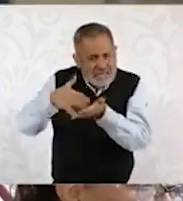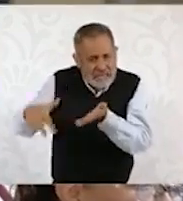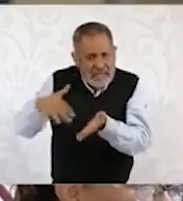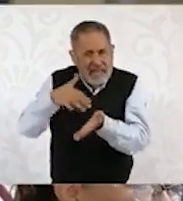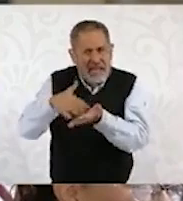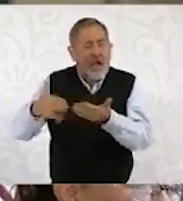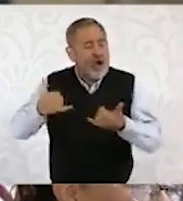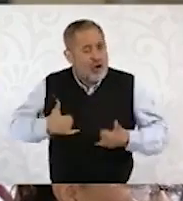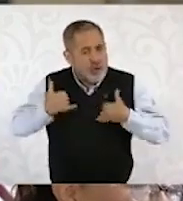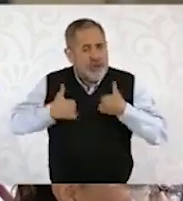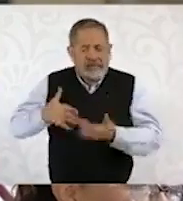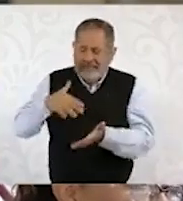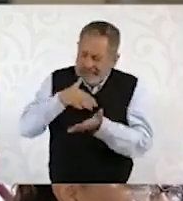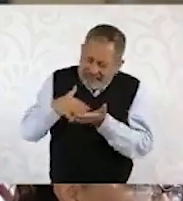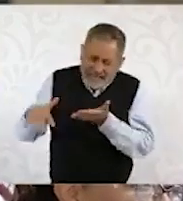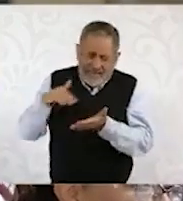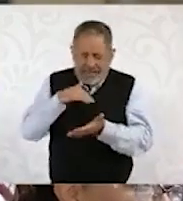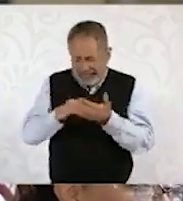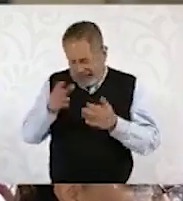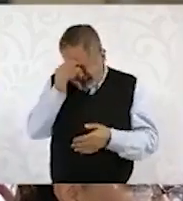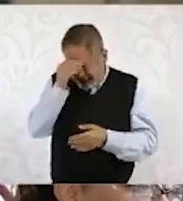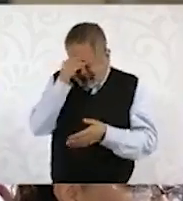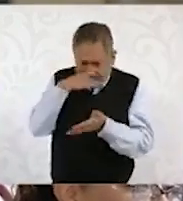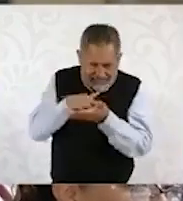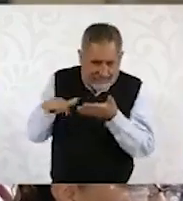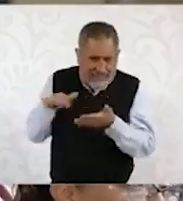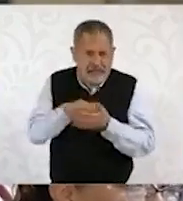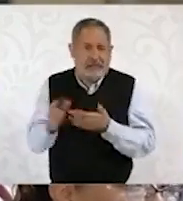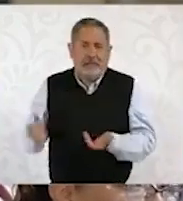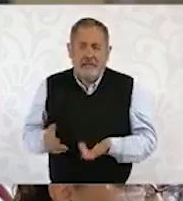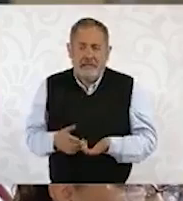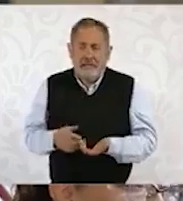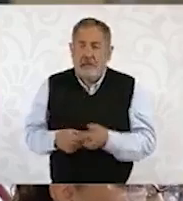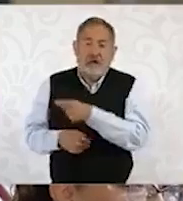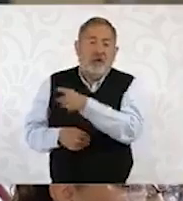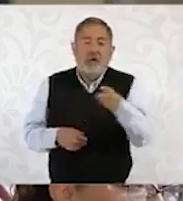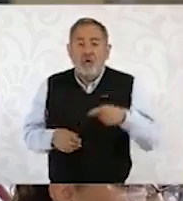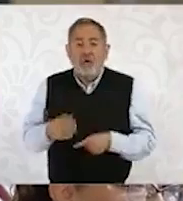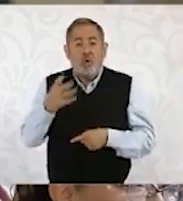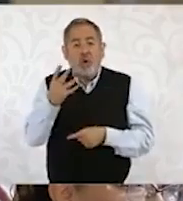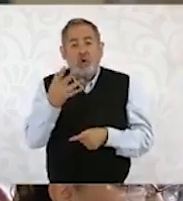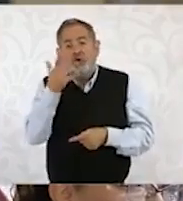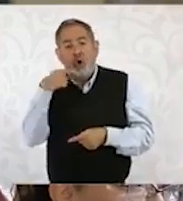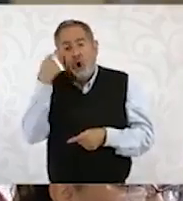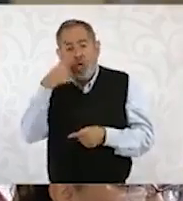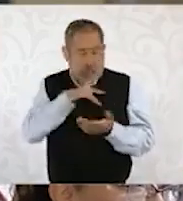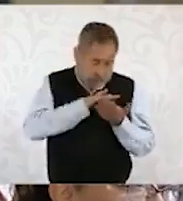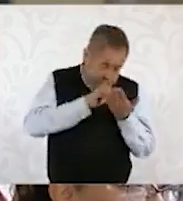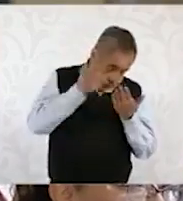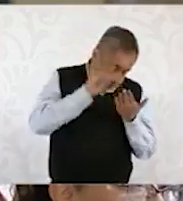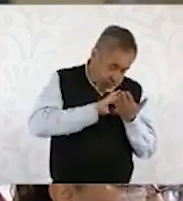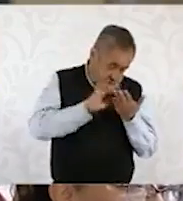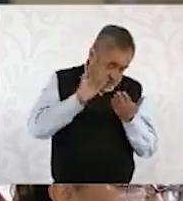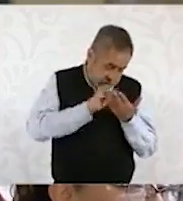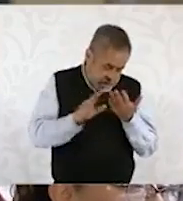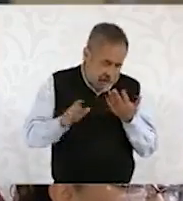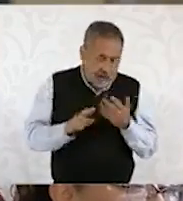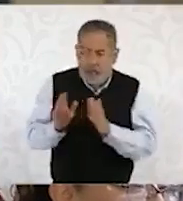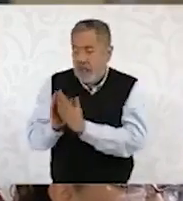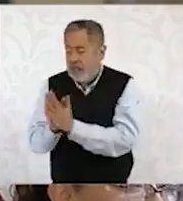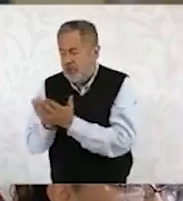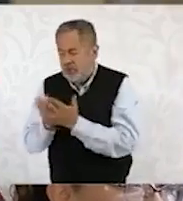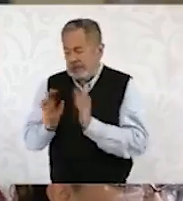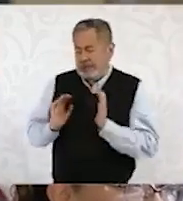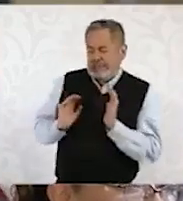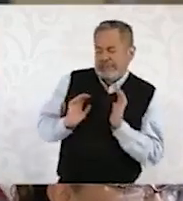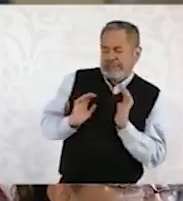jóvenes y ver el impacto, como usted ha señalado aquí, que se la pasan entre 4 y 5 horas reunidos en las redes sociales, y el libro ya lo ven como algo